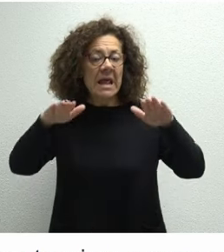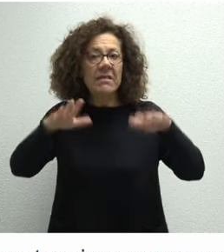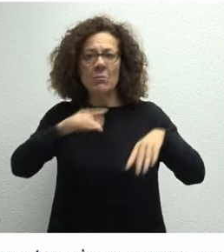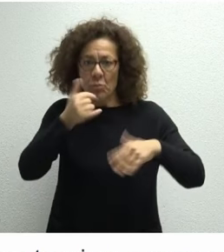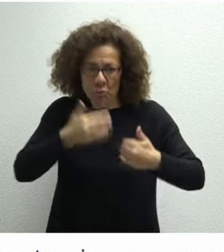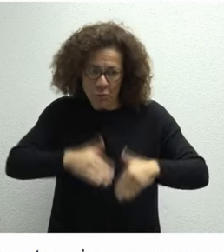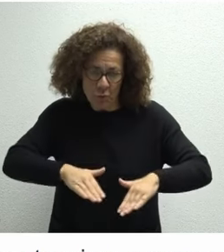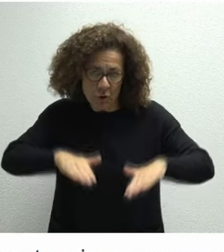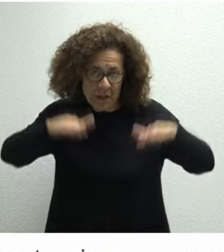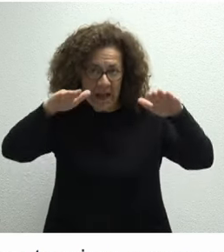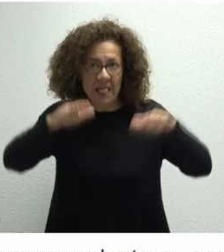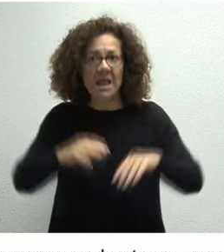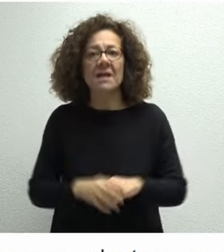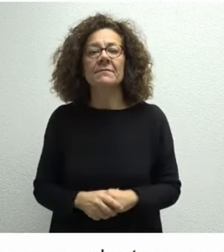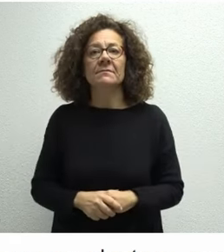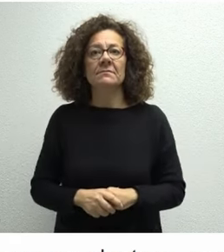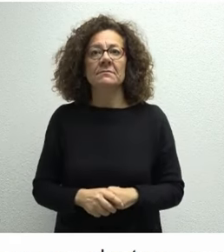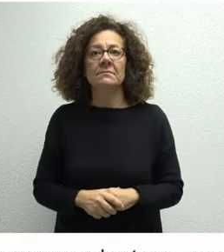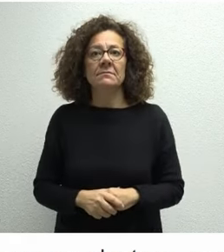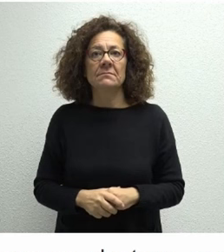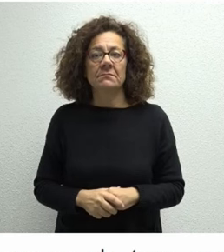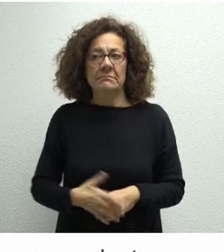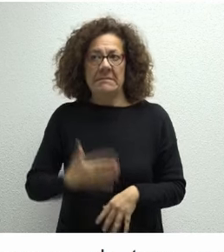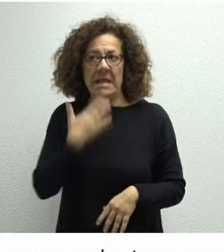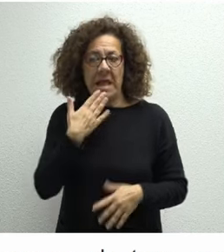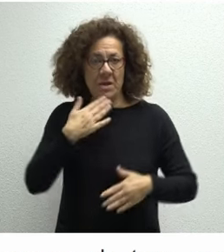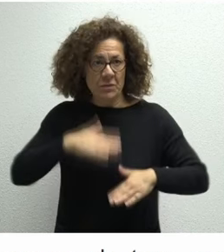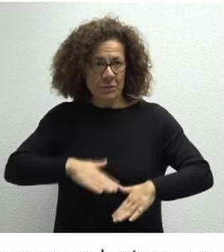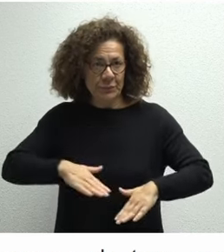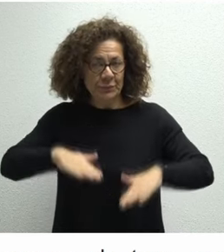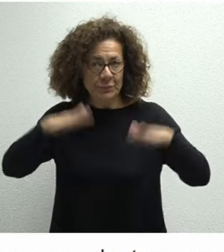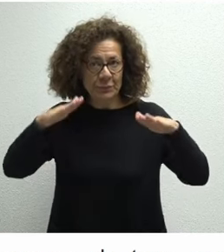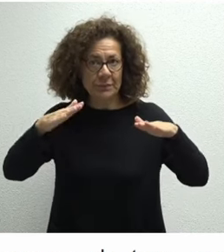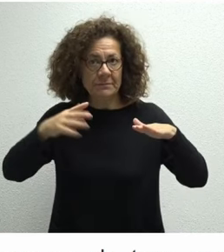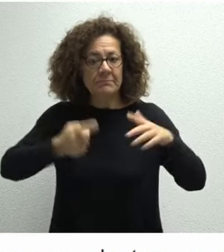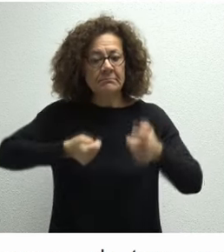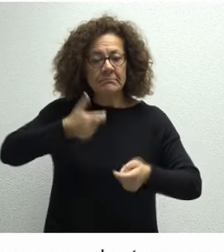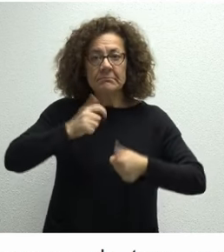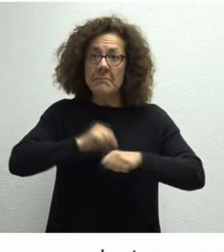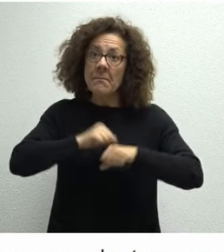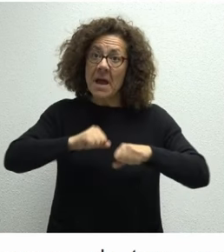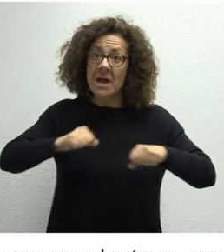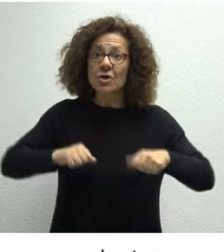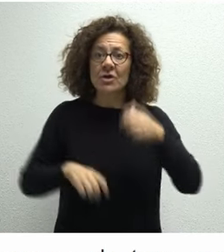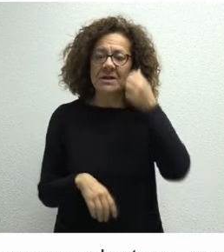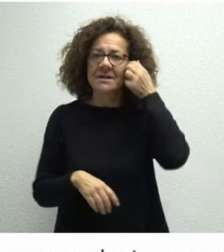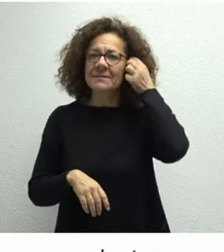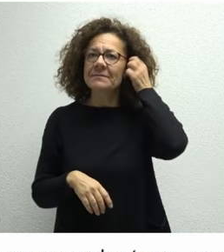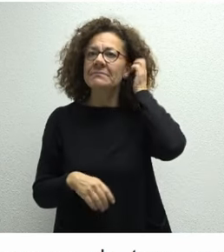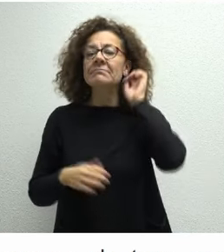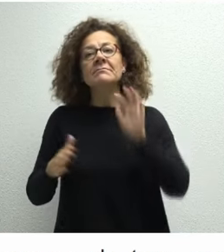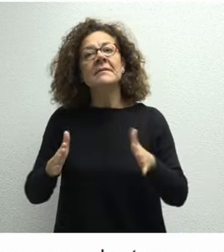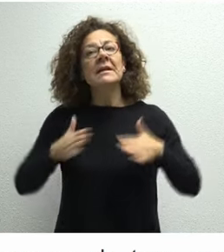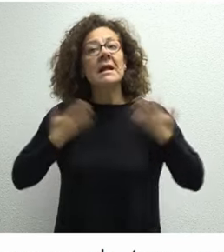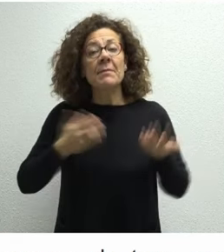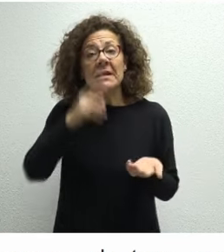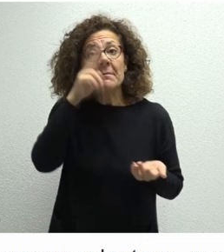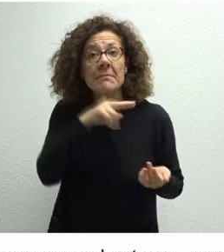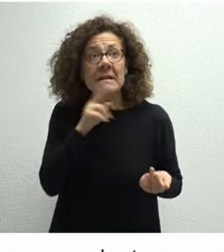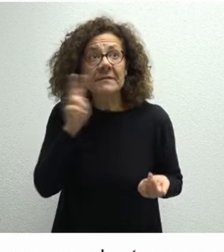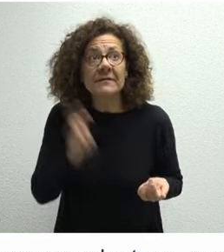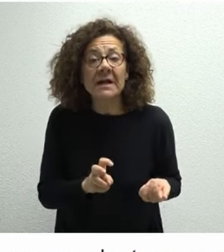van creciendo no y van cumpliendo años y se van haciendo mayores de repente los padres Vienen